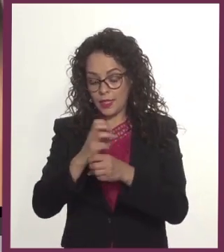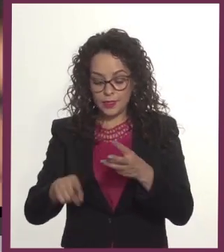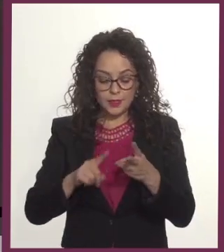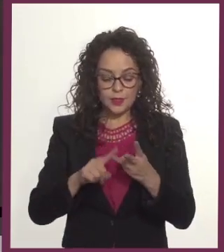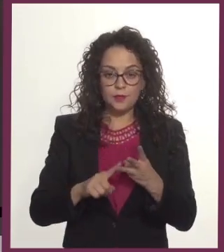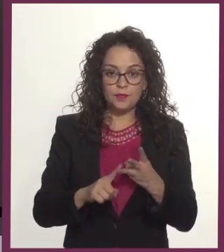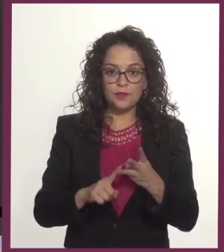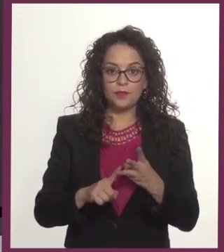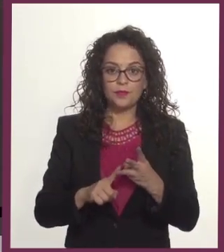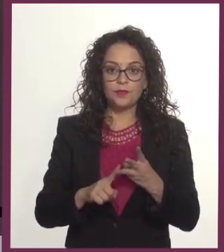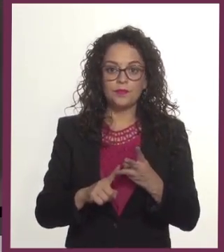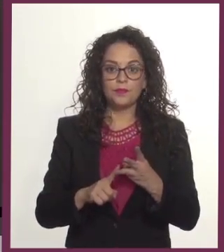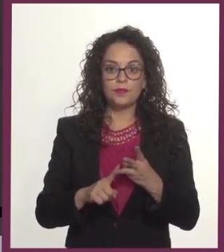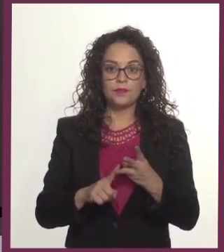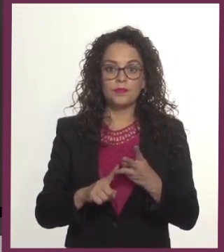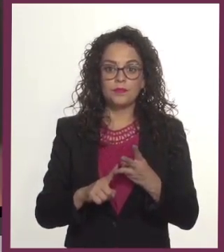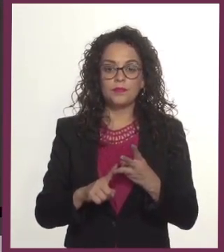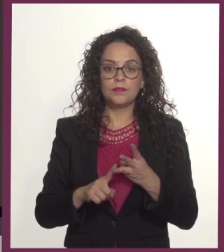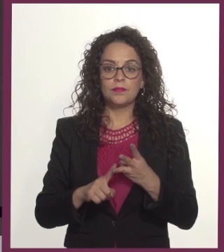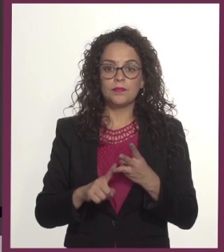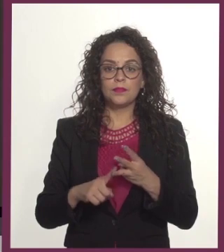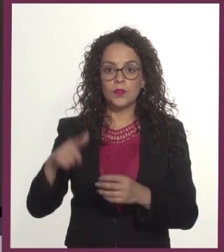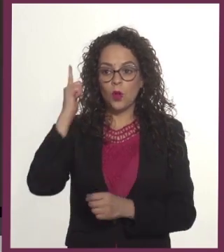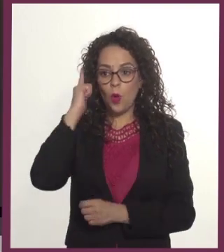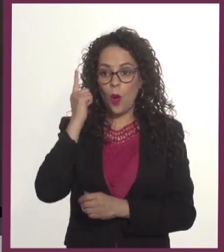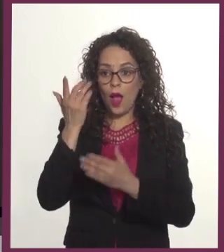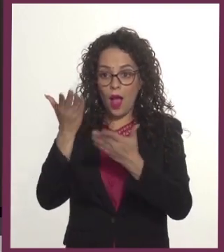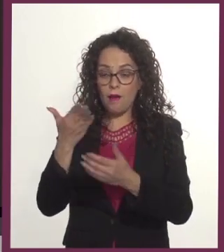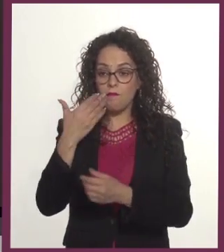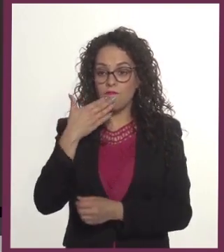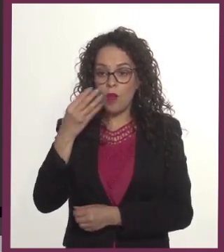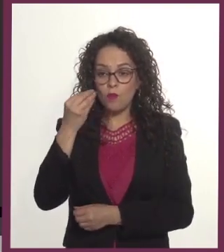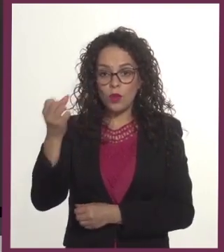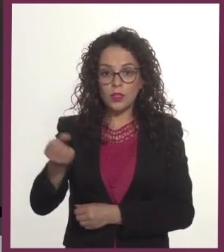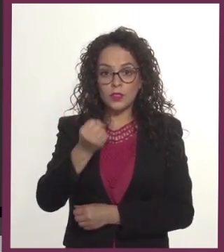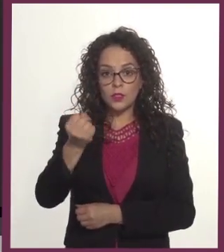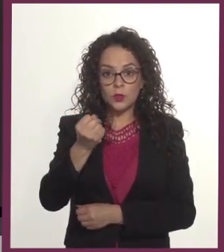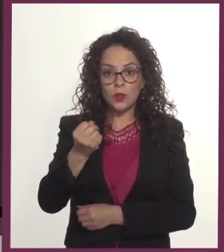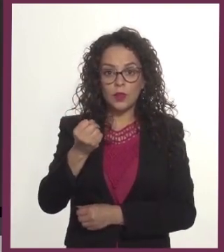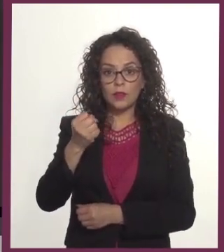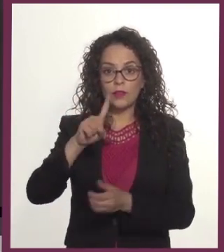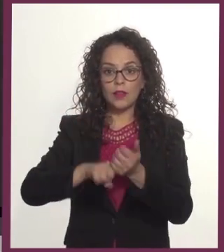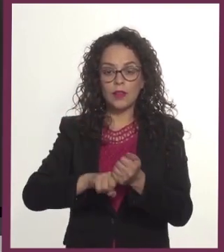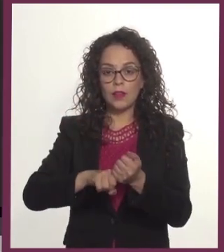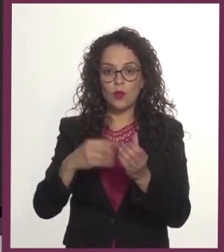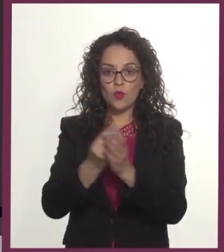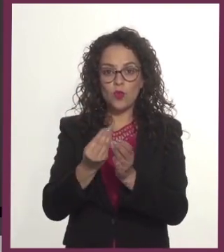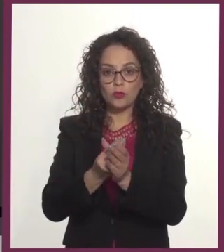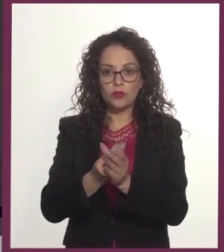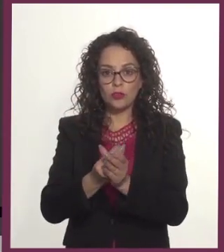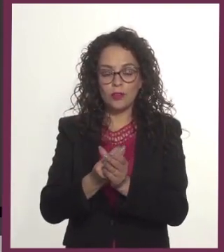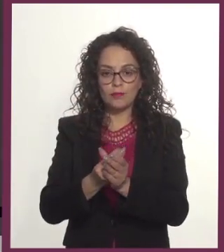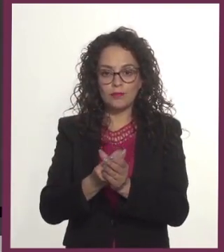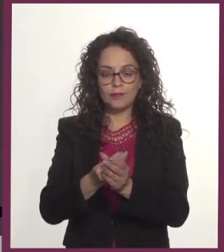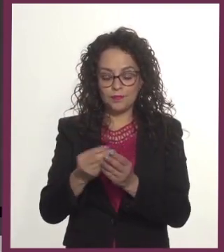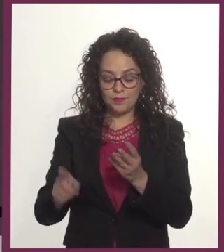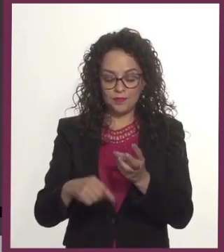Y el rapear a mí me da el impulso. Y el rapear a mí me da el impulso. Tercer verso.